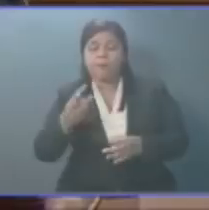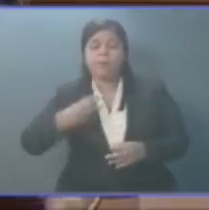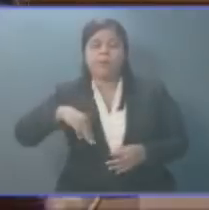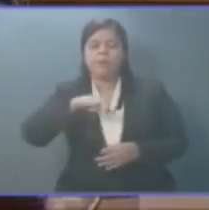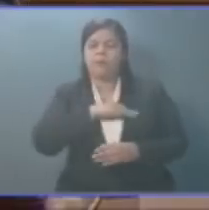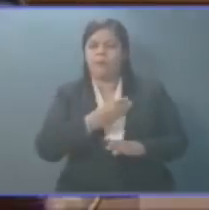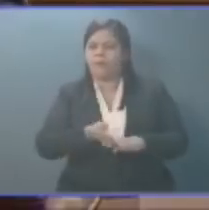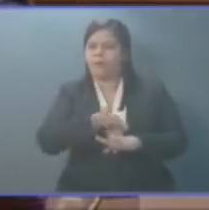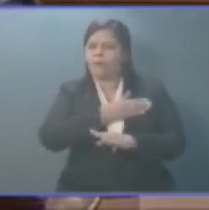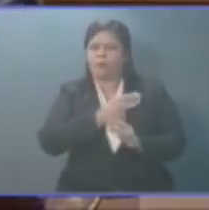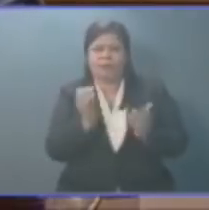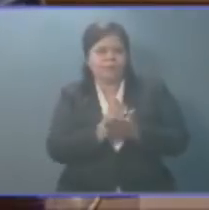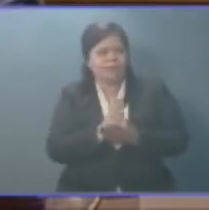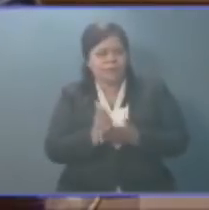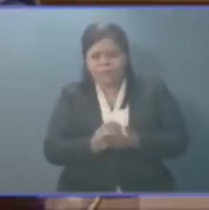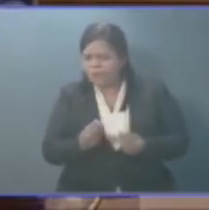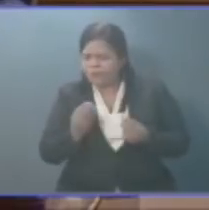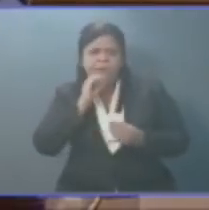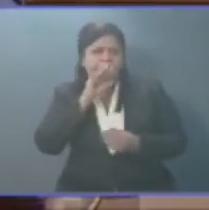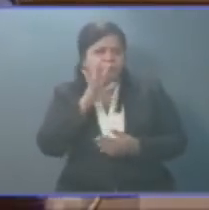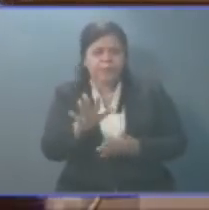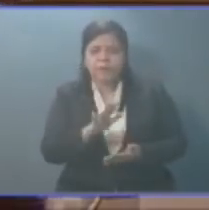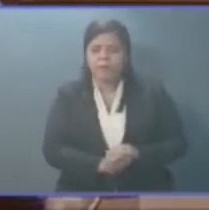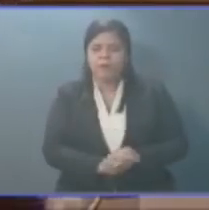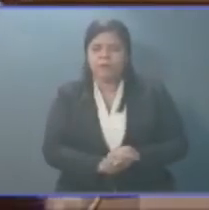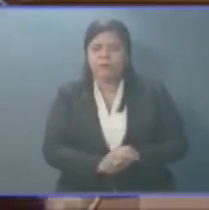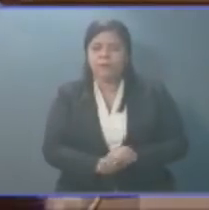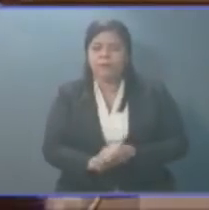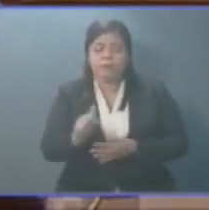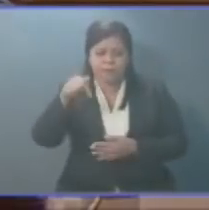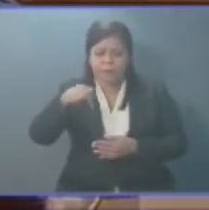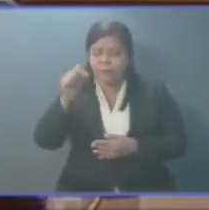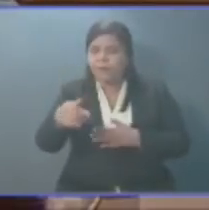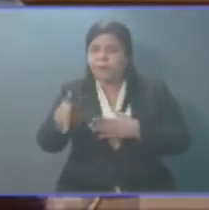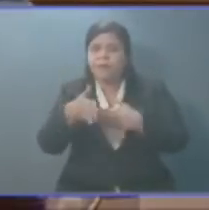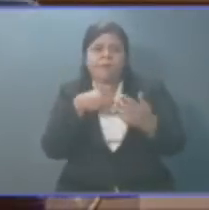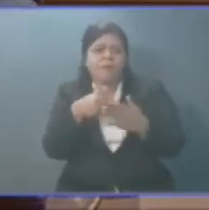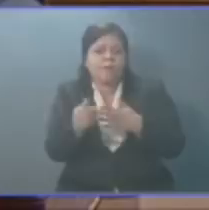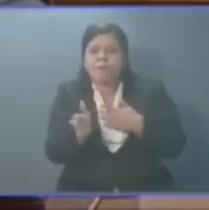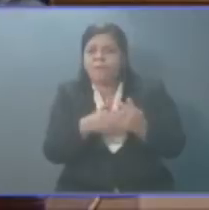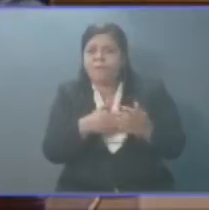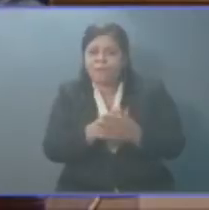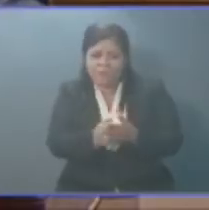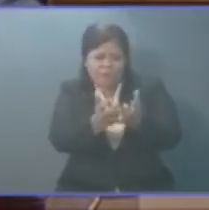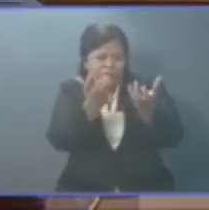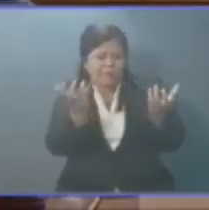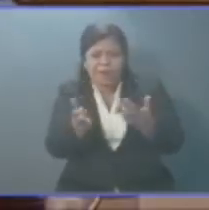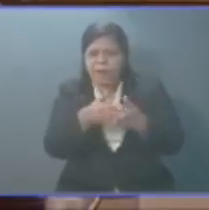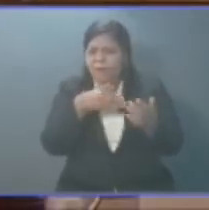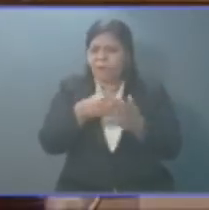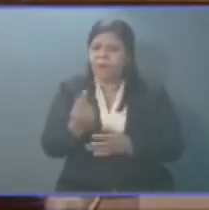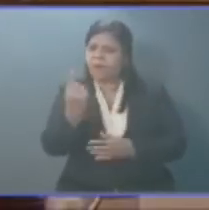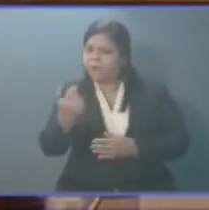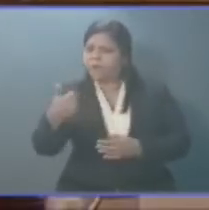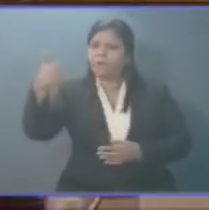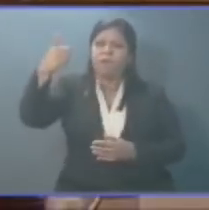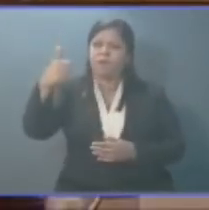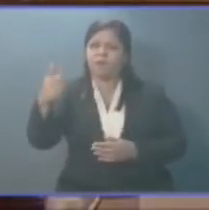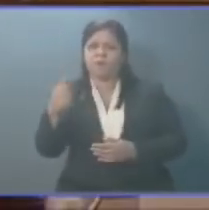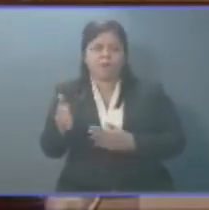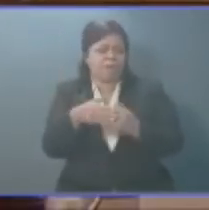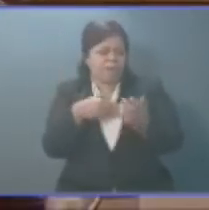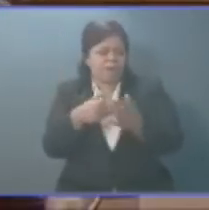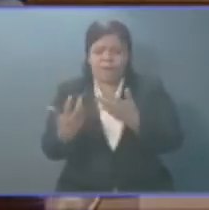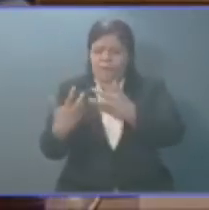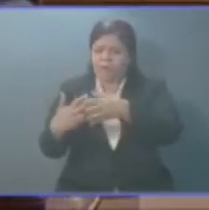estuvo acorde para dar respuestas concretas. No nos importa hoy el tamaño, la dimensión, el apellido, la razón social de la empresa que